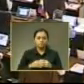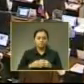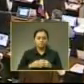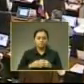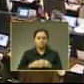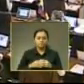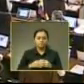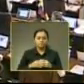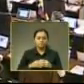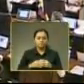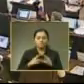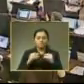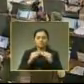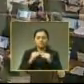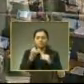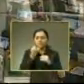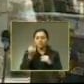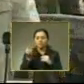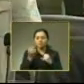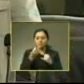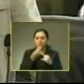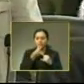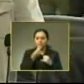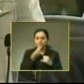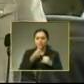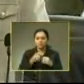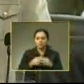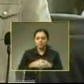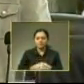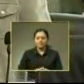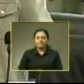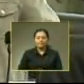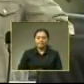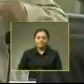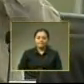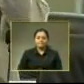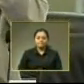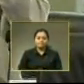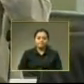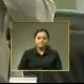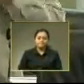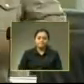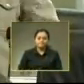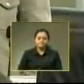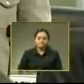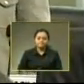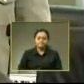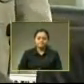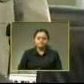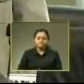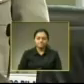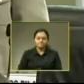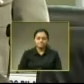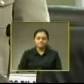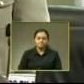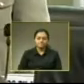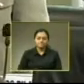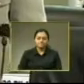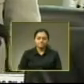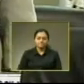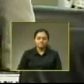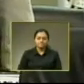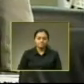Ayichisi tukui, kaipi, kaga asambleísta kuna. Sinayata, Yucanchi, Ecuador, Mama